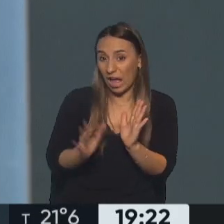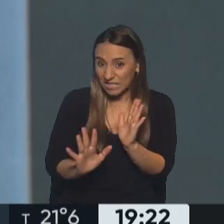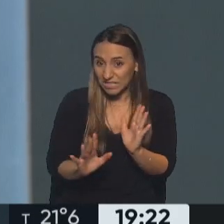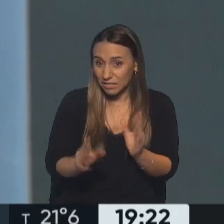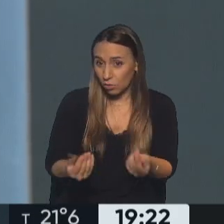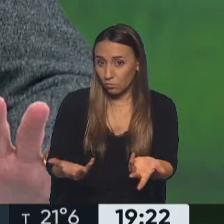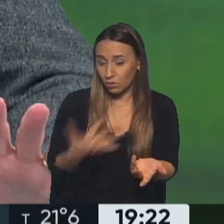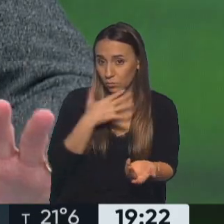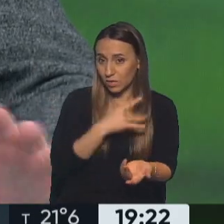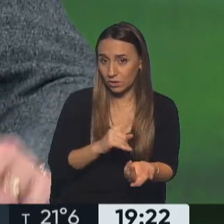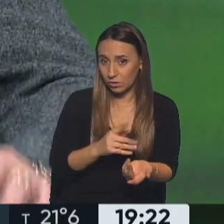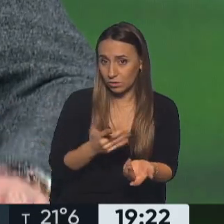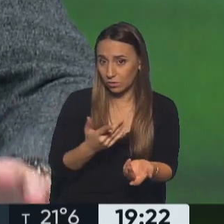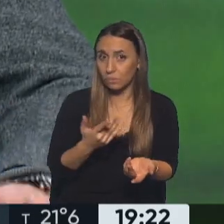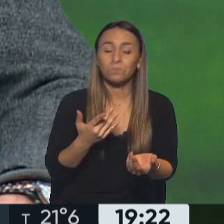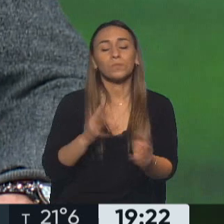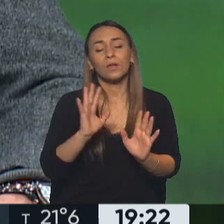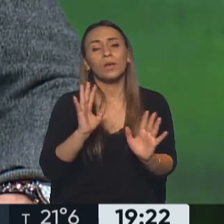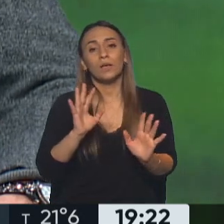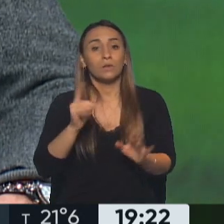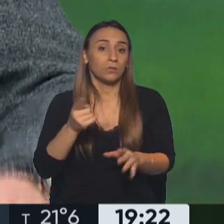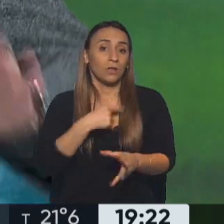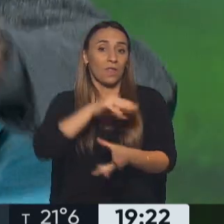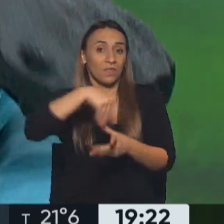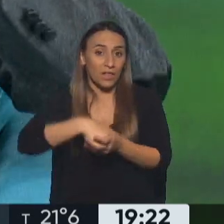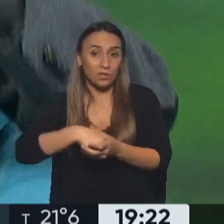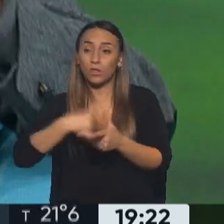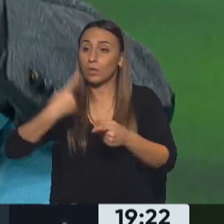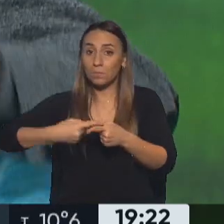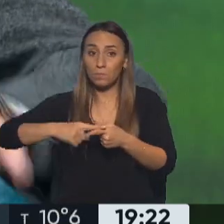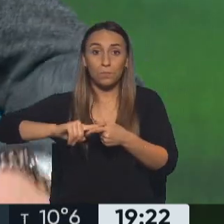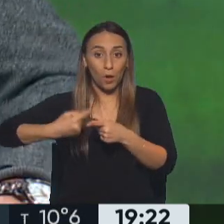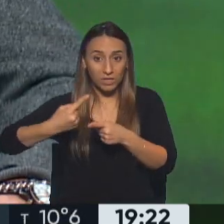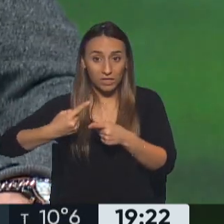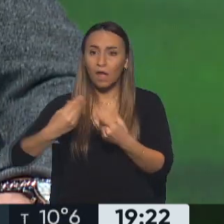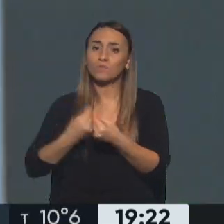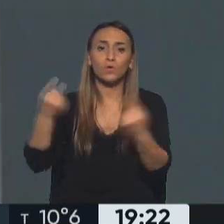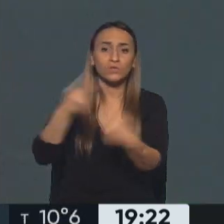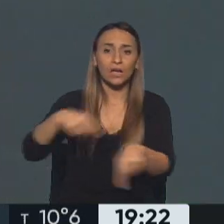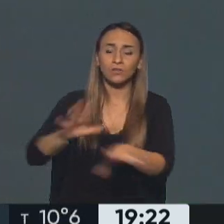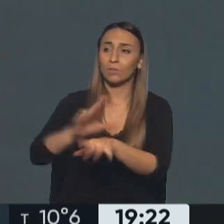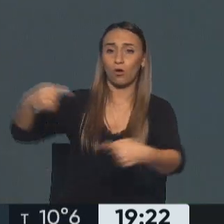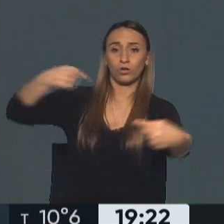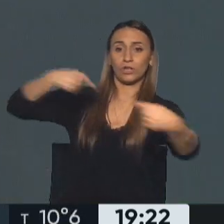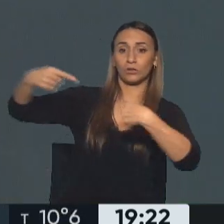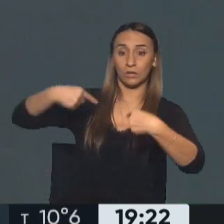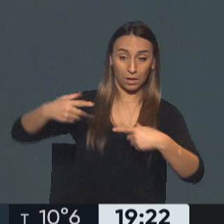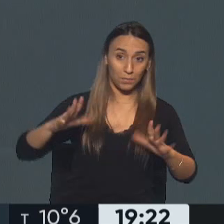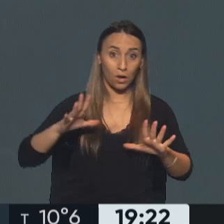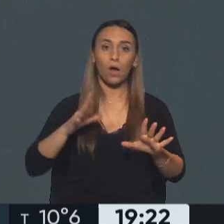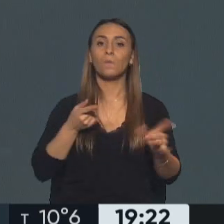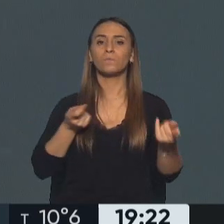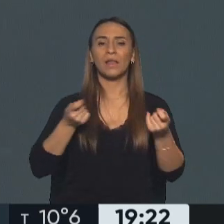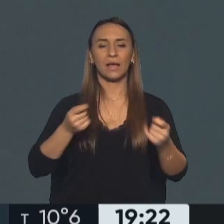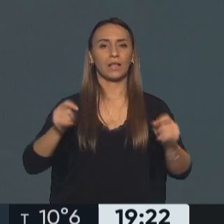hay que saber que cuando uno milita en el campo nacional y popular tenés una cantidad de cosas en contra pero la concentración mediática atenta